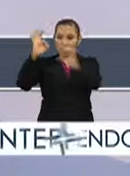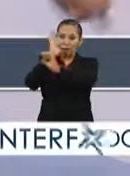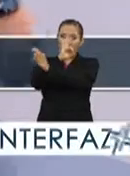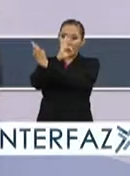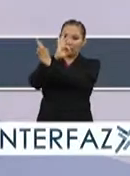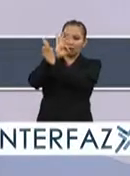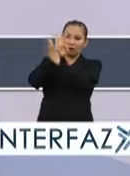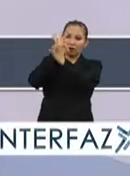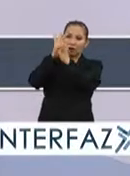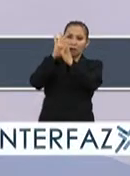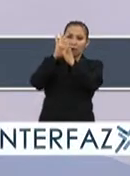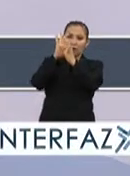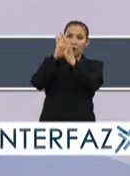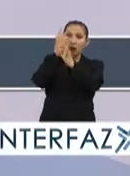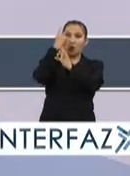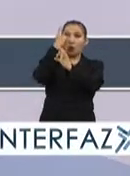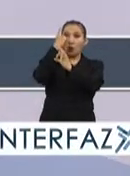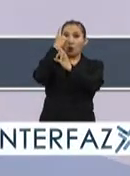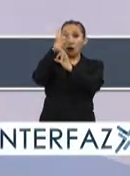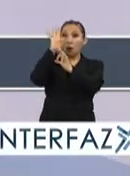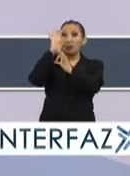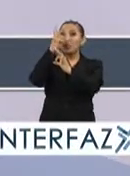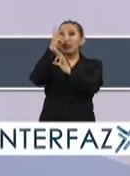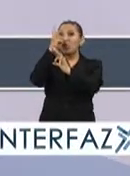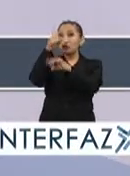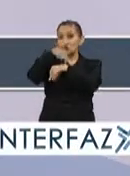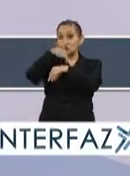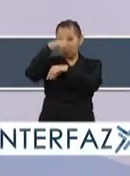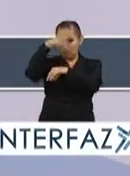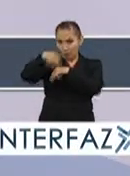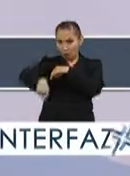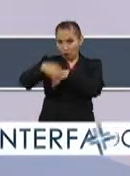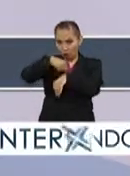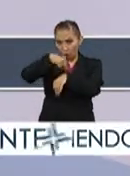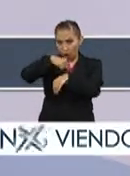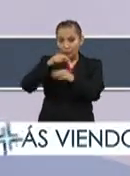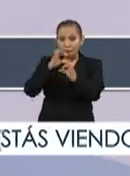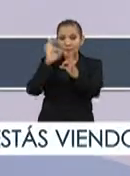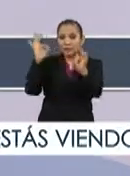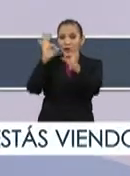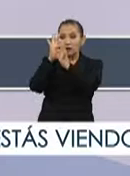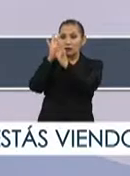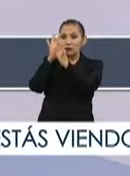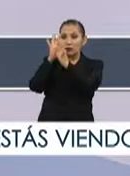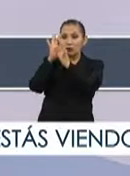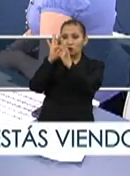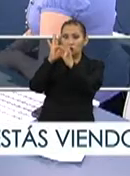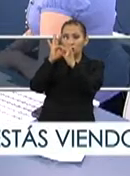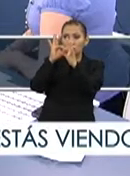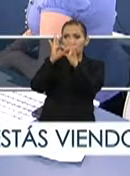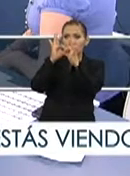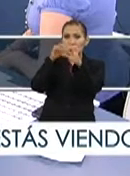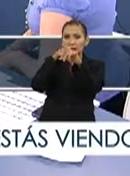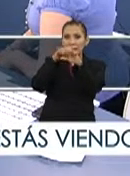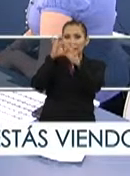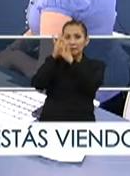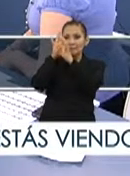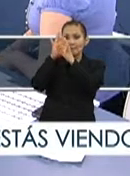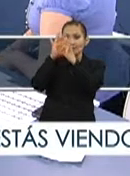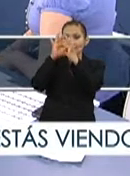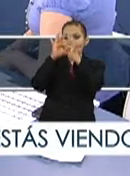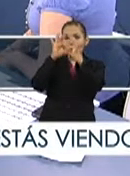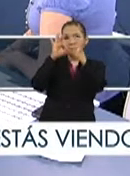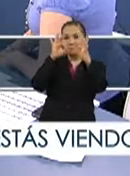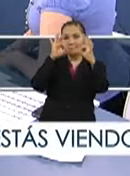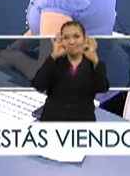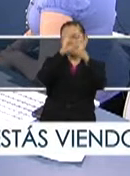las 13:42 hora de México. Sí. Y vamos ahorita a ver cómo va a seguir avanzando. Ahí sigue avanzando, por eso estábamos